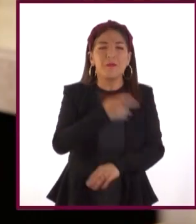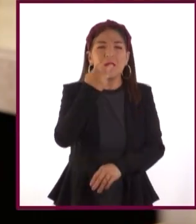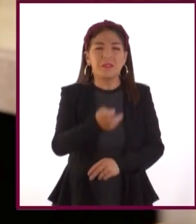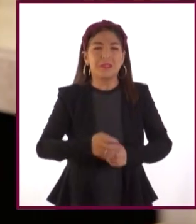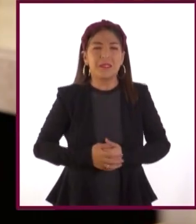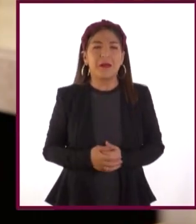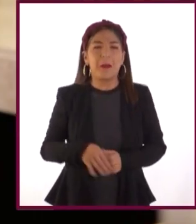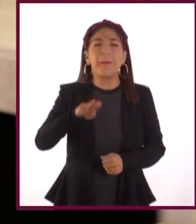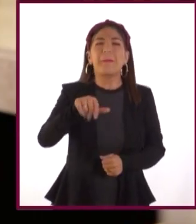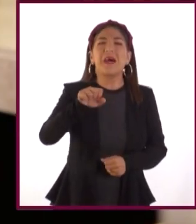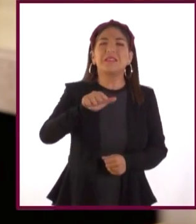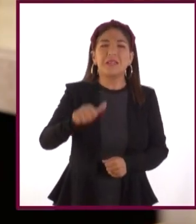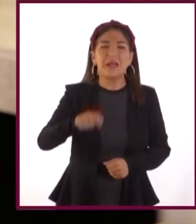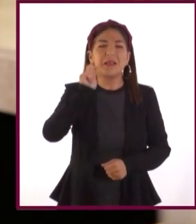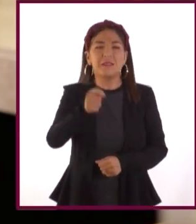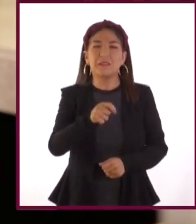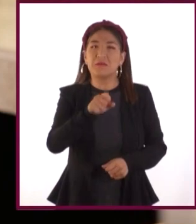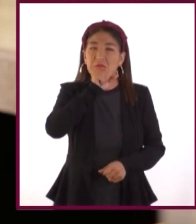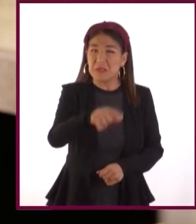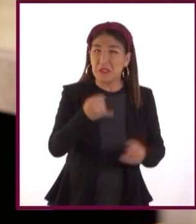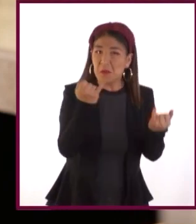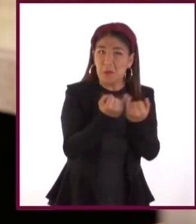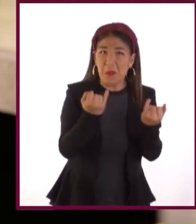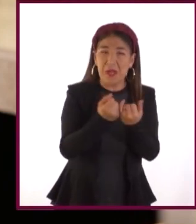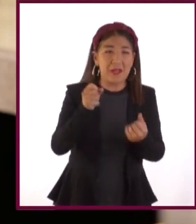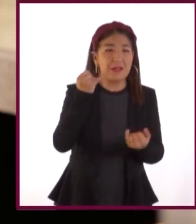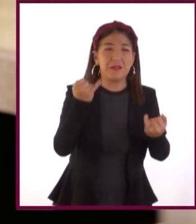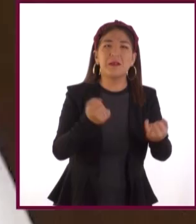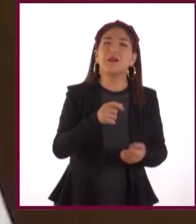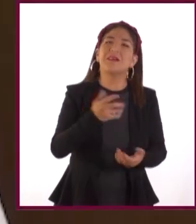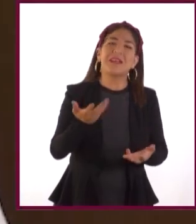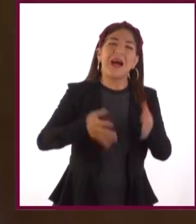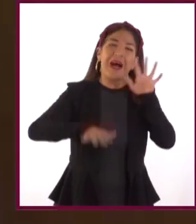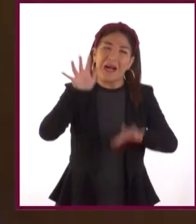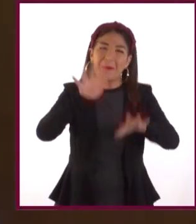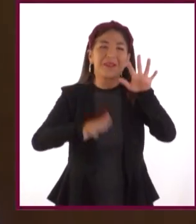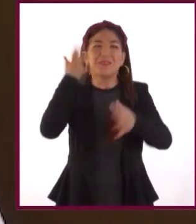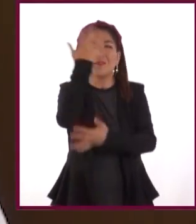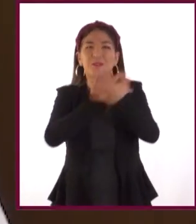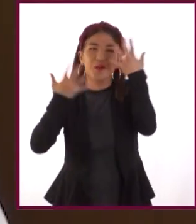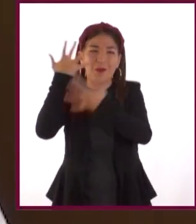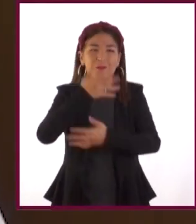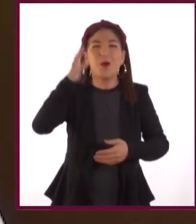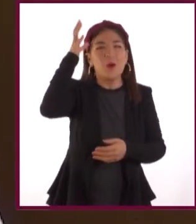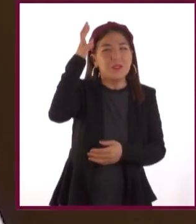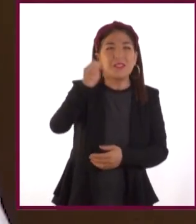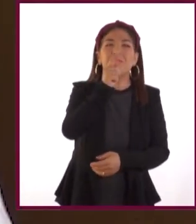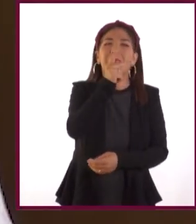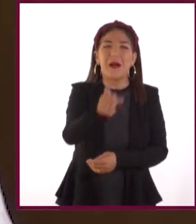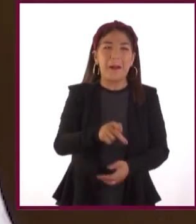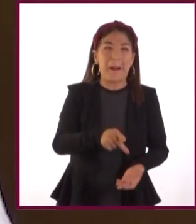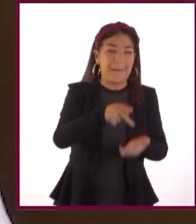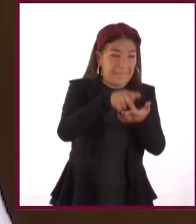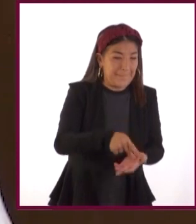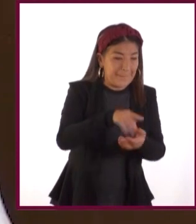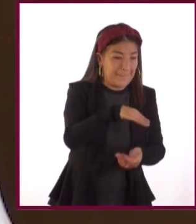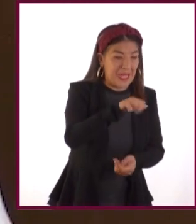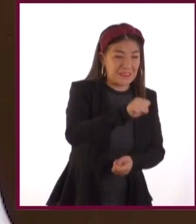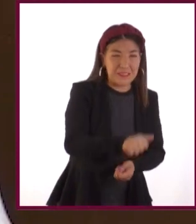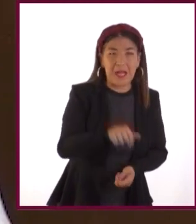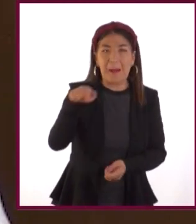por eso hay una confusión de los conceptos, ¿no? Porque no usamos de manera indiscriminada estos dos conceptos, que